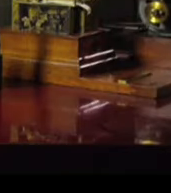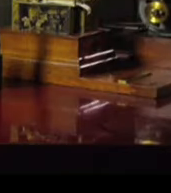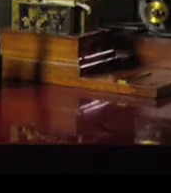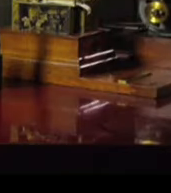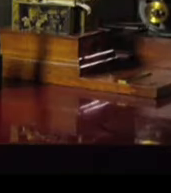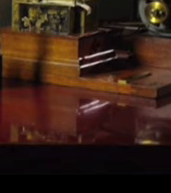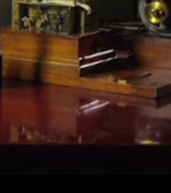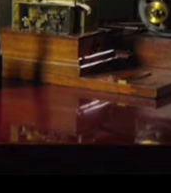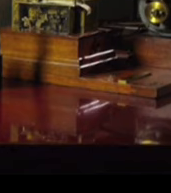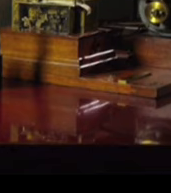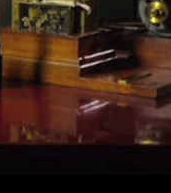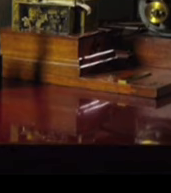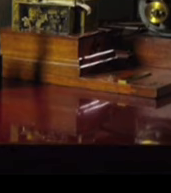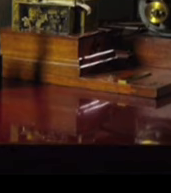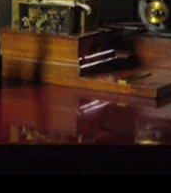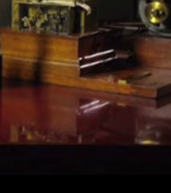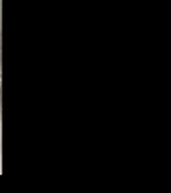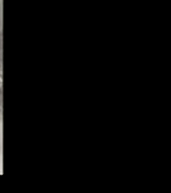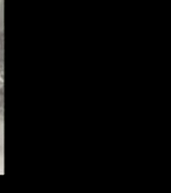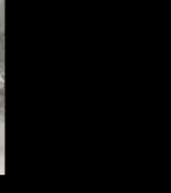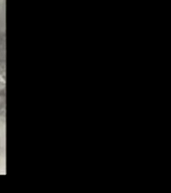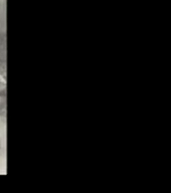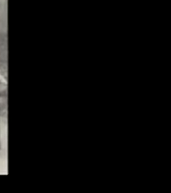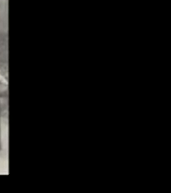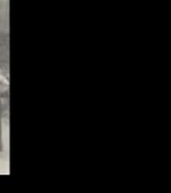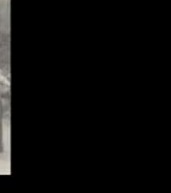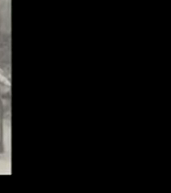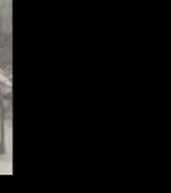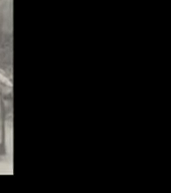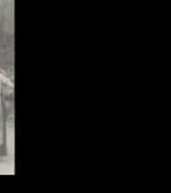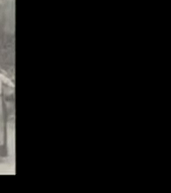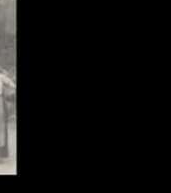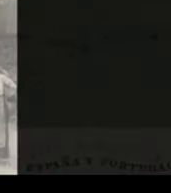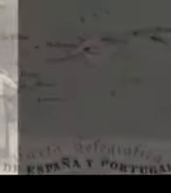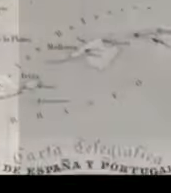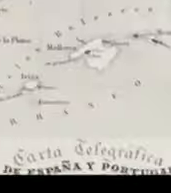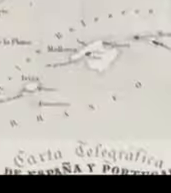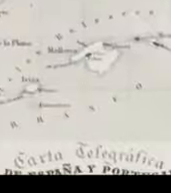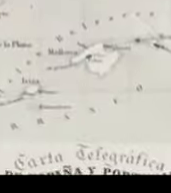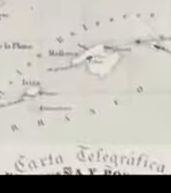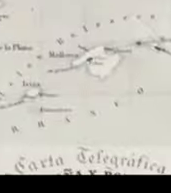nadie piensa que aquello pueda servir masivamente.